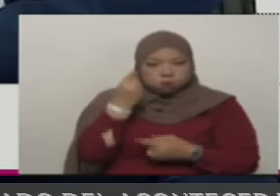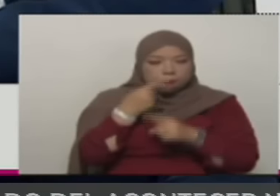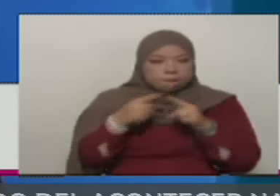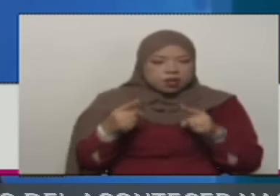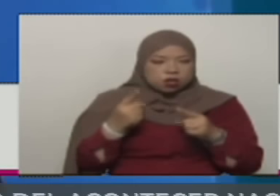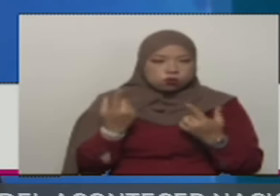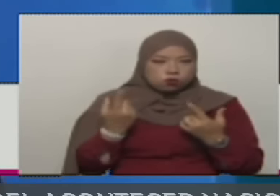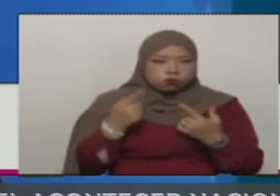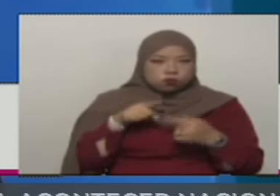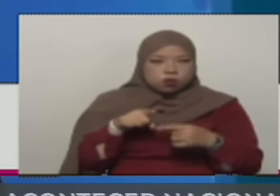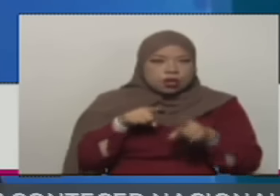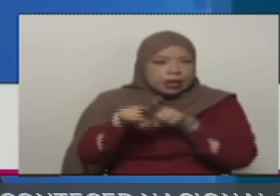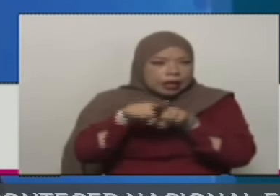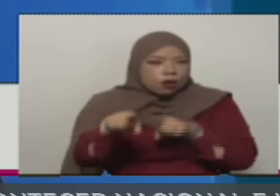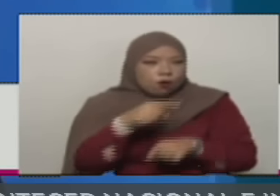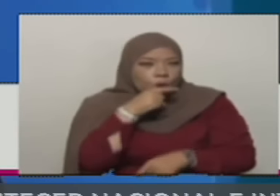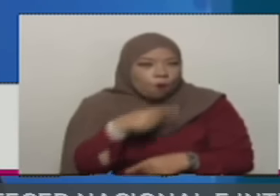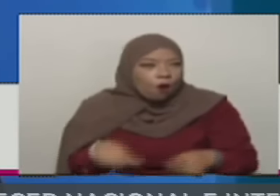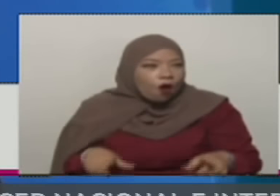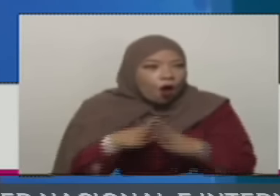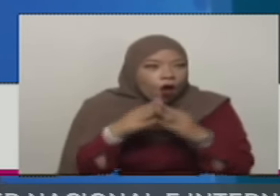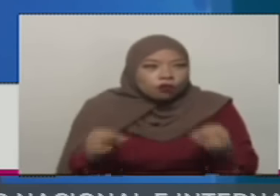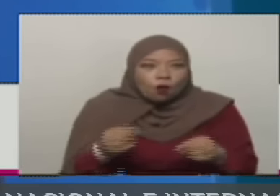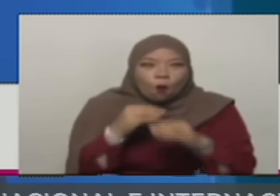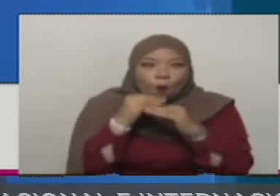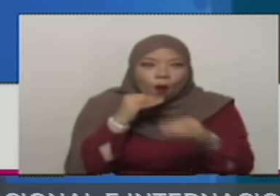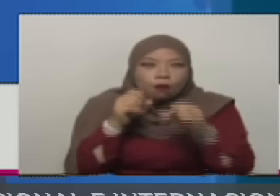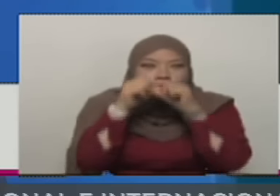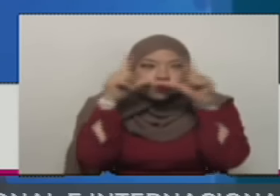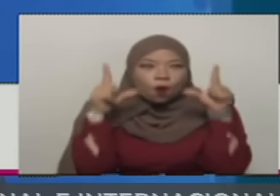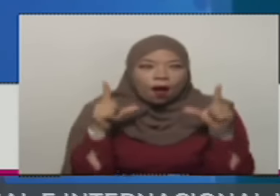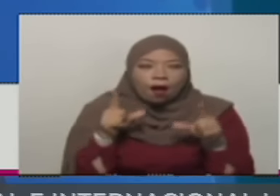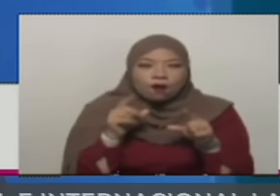¿Les gusta el chisme, no? Quedaron calladitos todos.